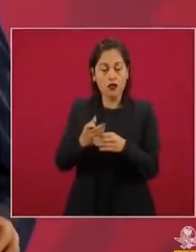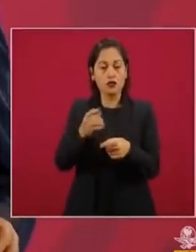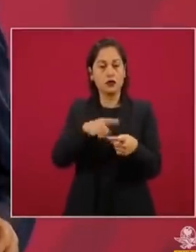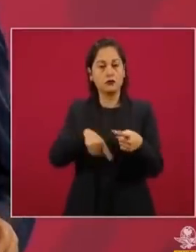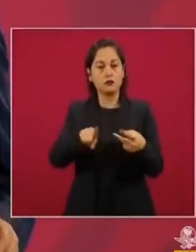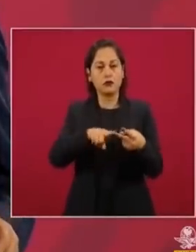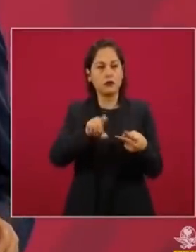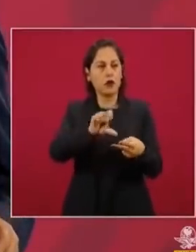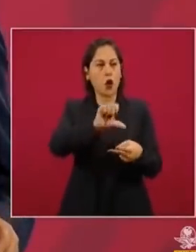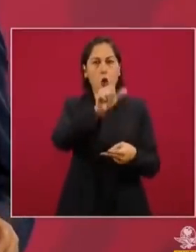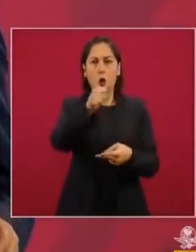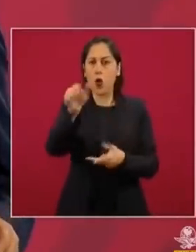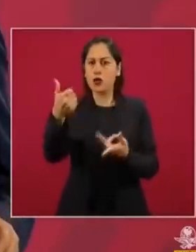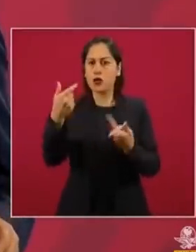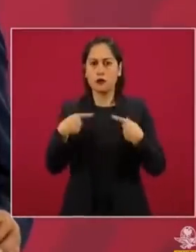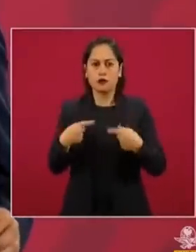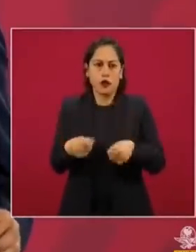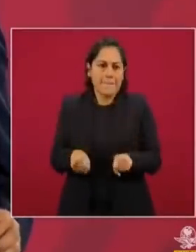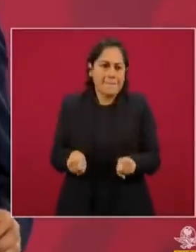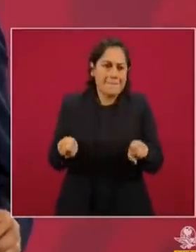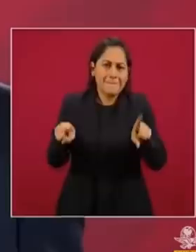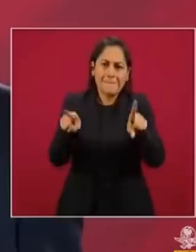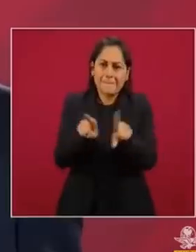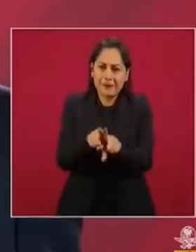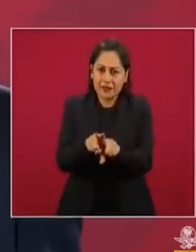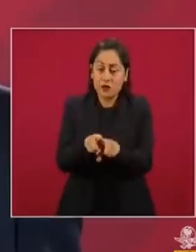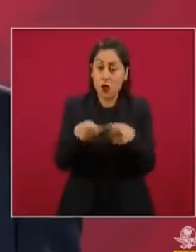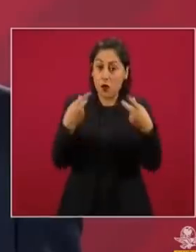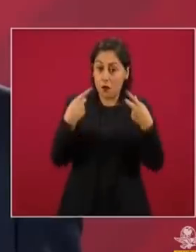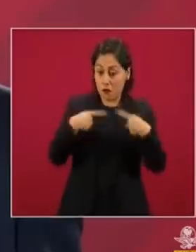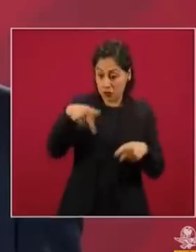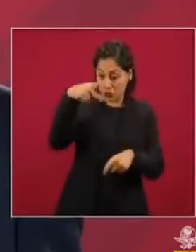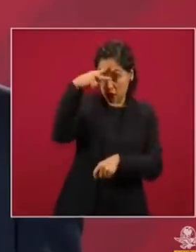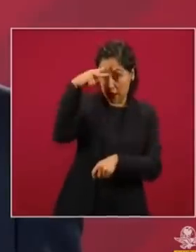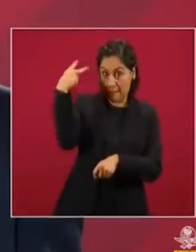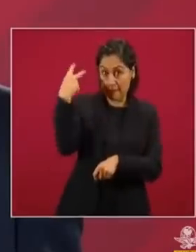circunstancia que afectara a cualquier mexicano,